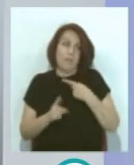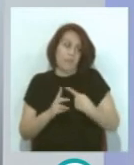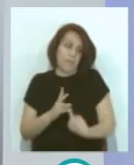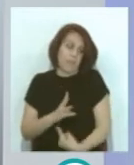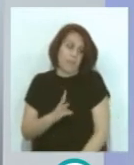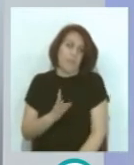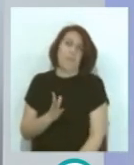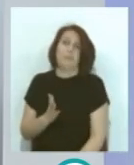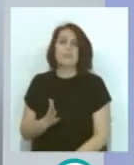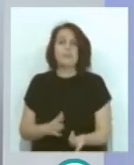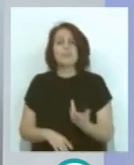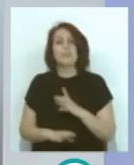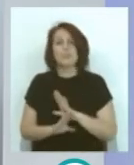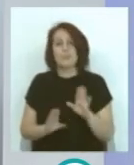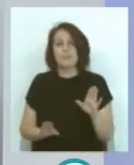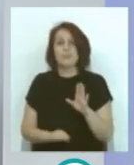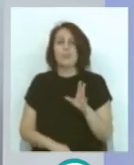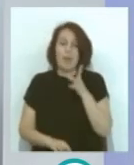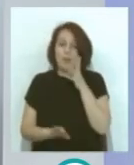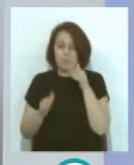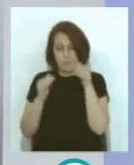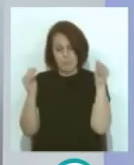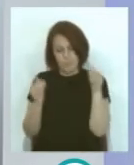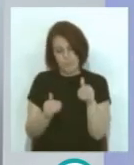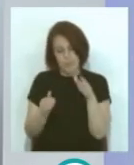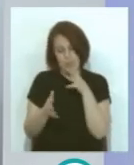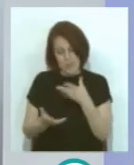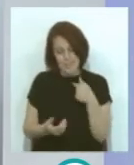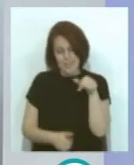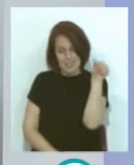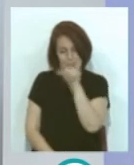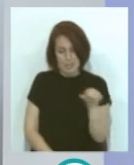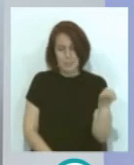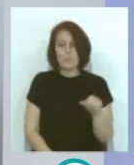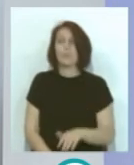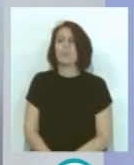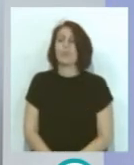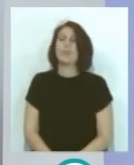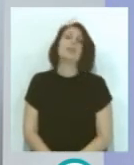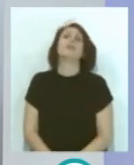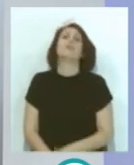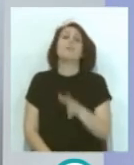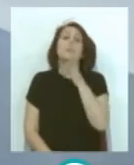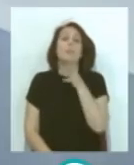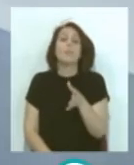vamos solamente a ceñirnos a lo de esta semana, a la actualidad.